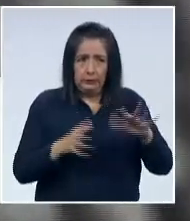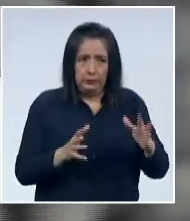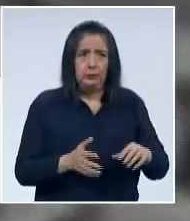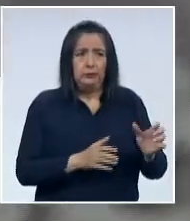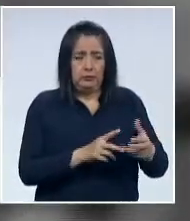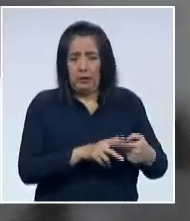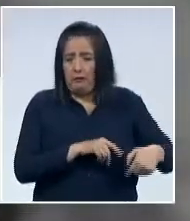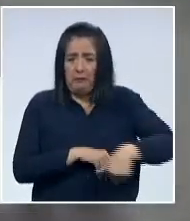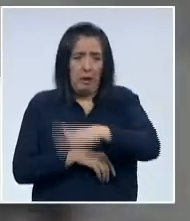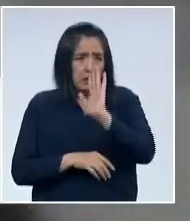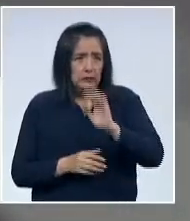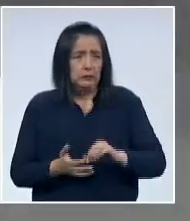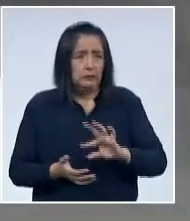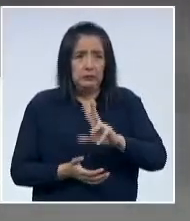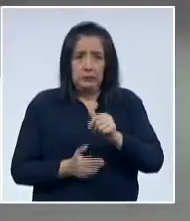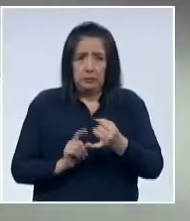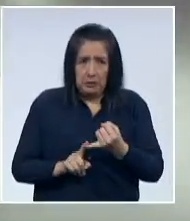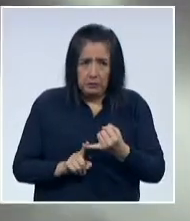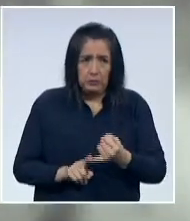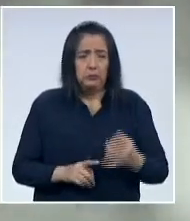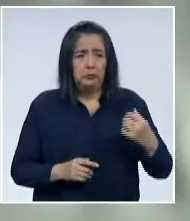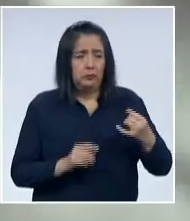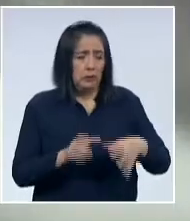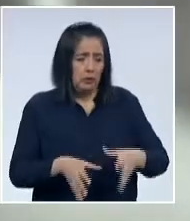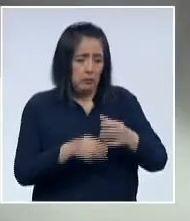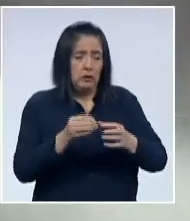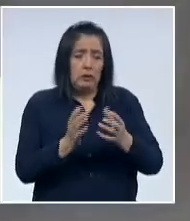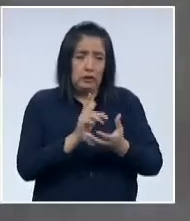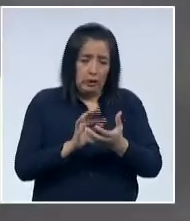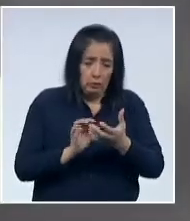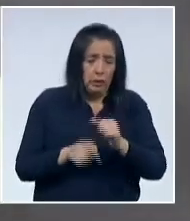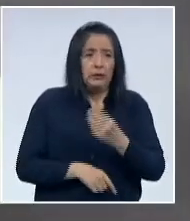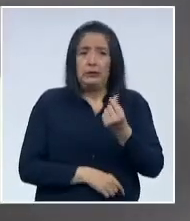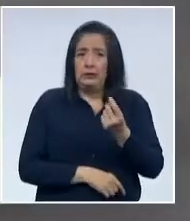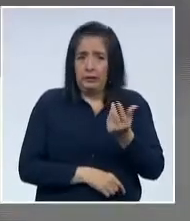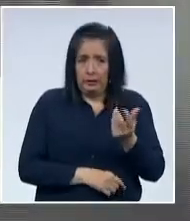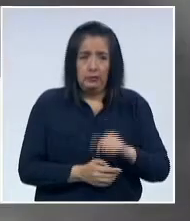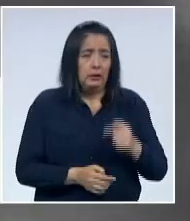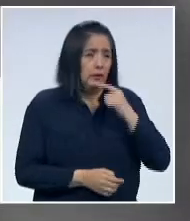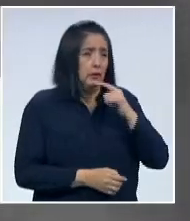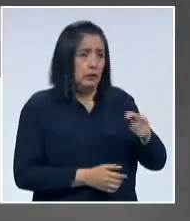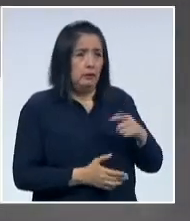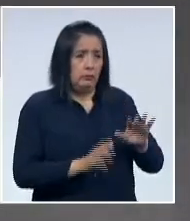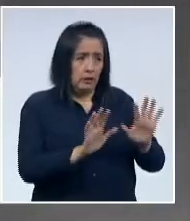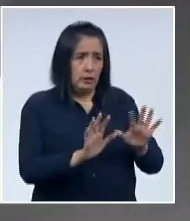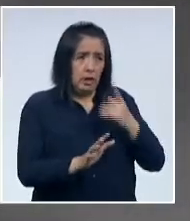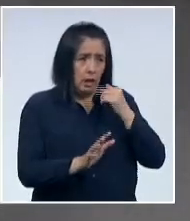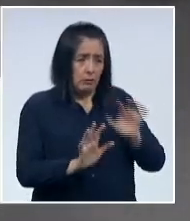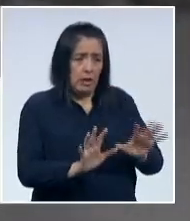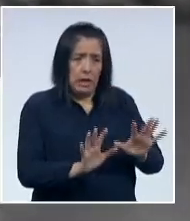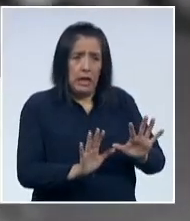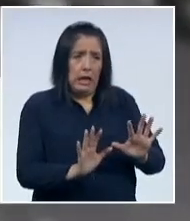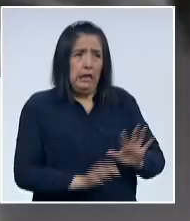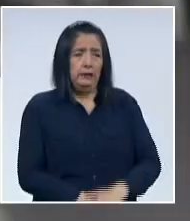huir tranquilamente llevándose consigo una bolsa, celulares y dinero en efectivo. La mujer trata de calmar a su pareja.